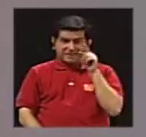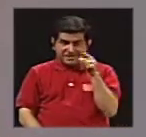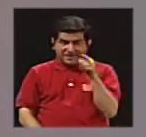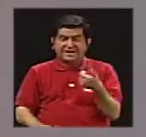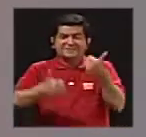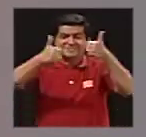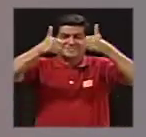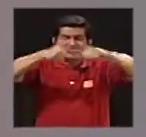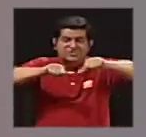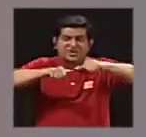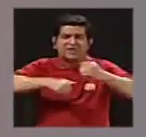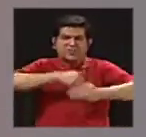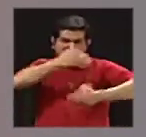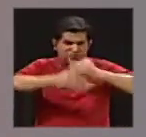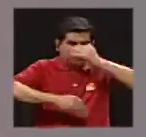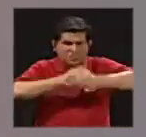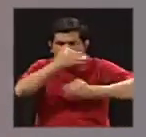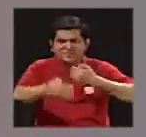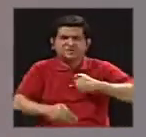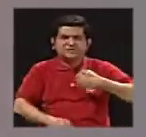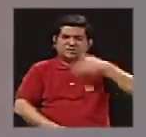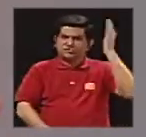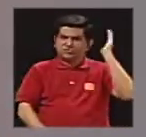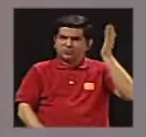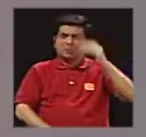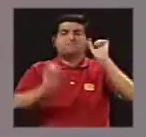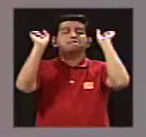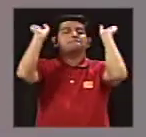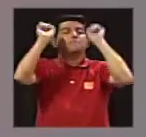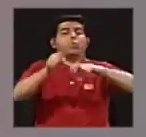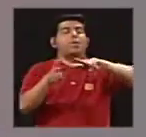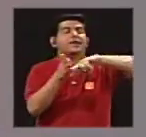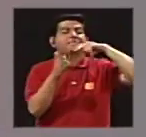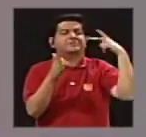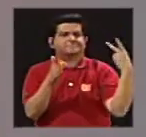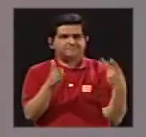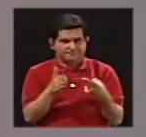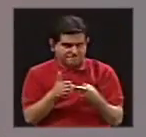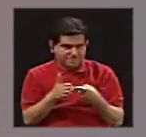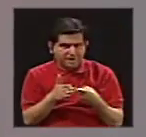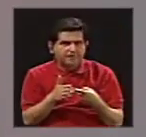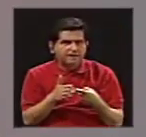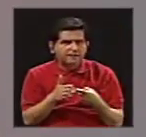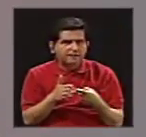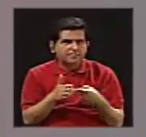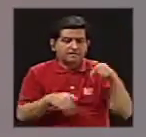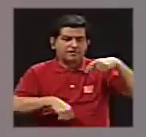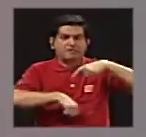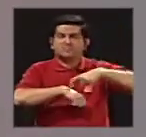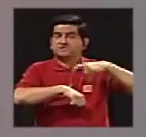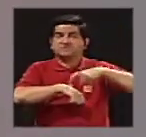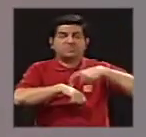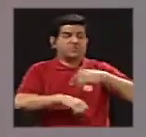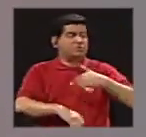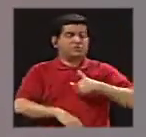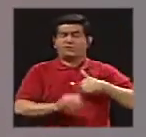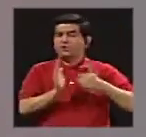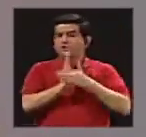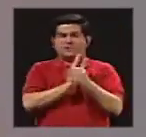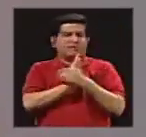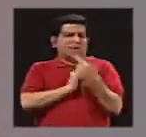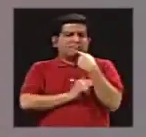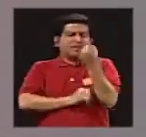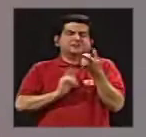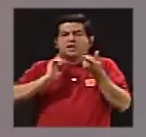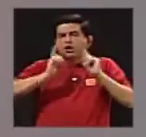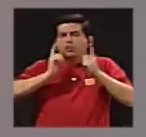acuerdo al rumbo que tope una ponencia que puede conllevar a eso este en este momento no tengo la capacidad de decir